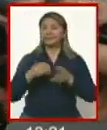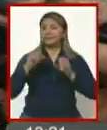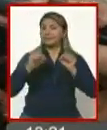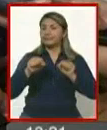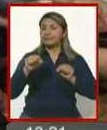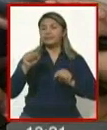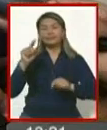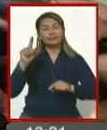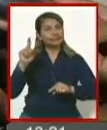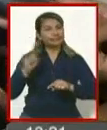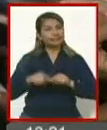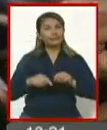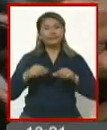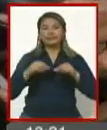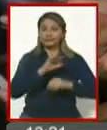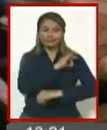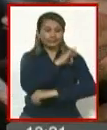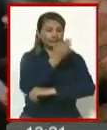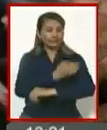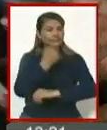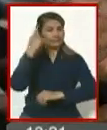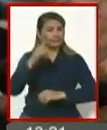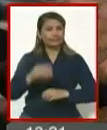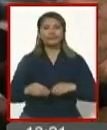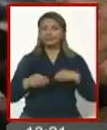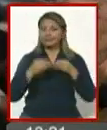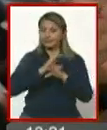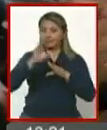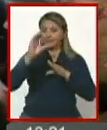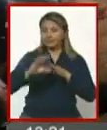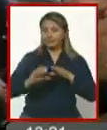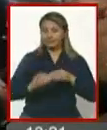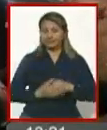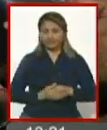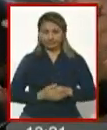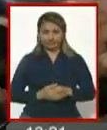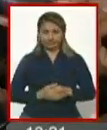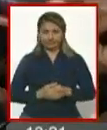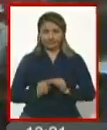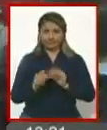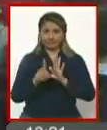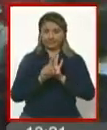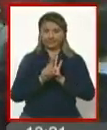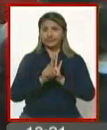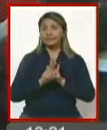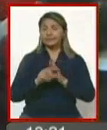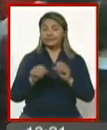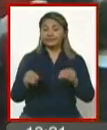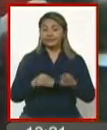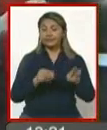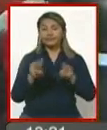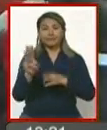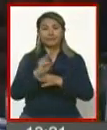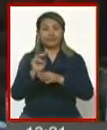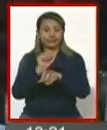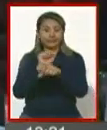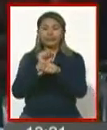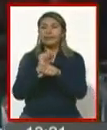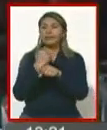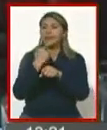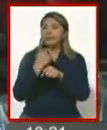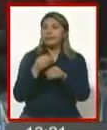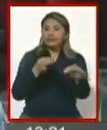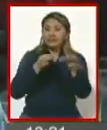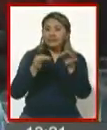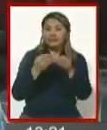podamos o no podamos, vamos a hacer todos los esfuerzos para cumplimiento de esa disposición legal. De la misma manera, el ministro de Trabajo